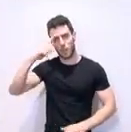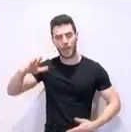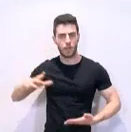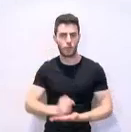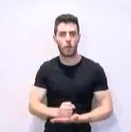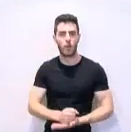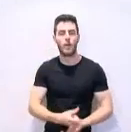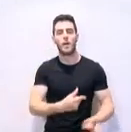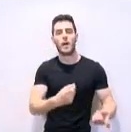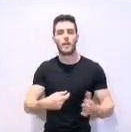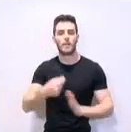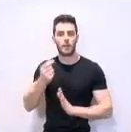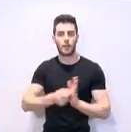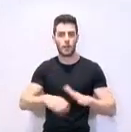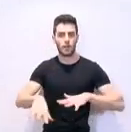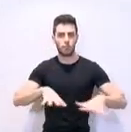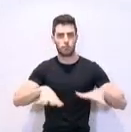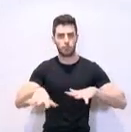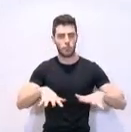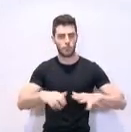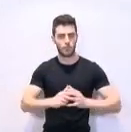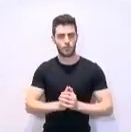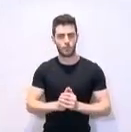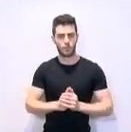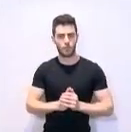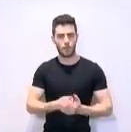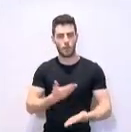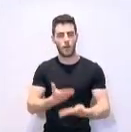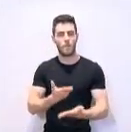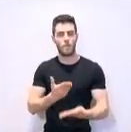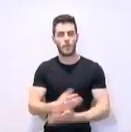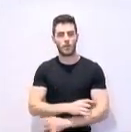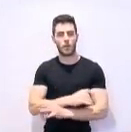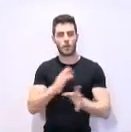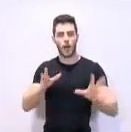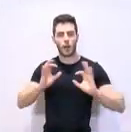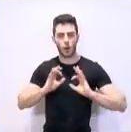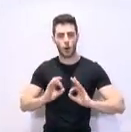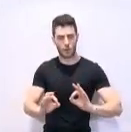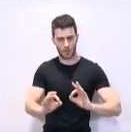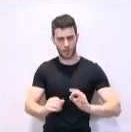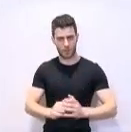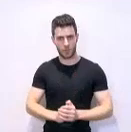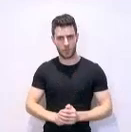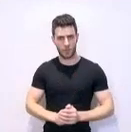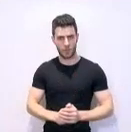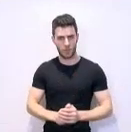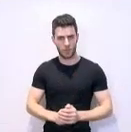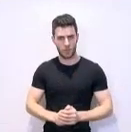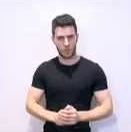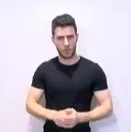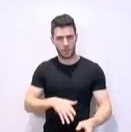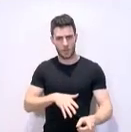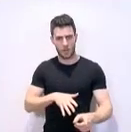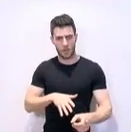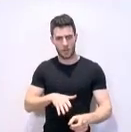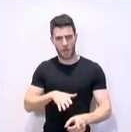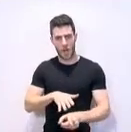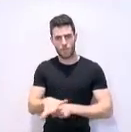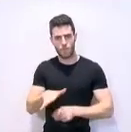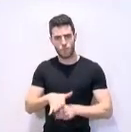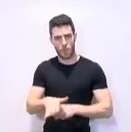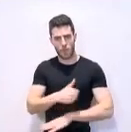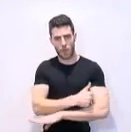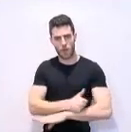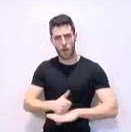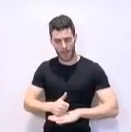Necesitamos tomar medidas con efectos claros y concretos que tengan incidencia en la vida de la gente.